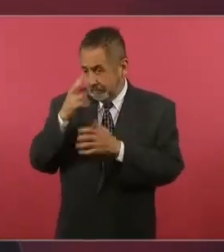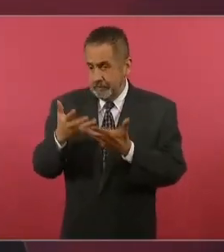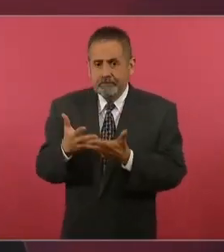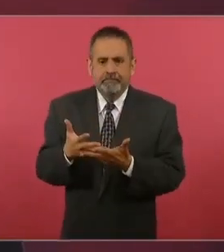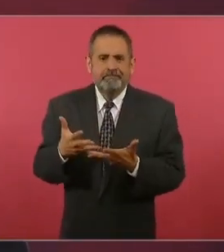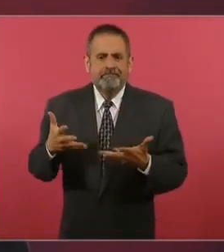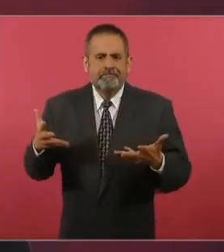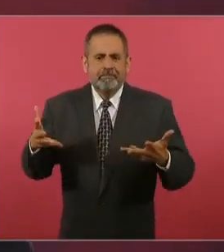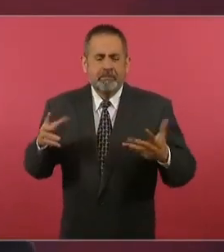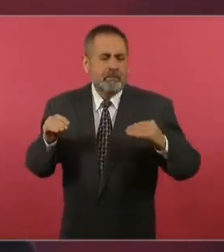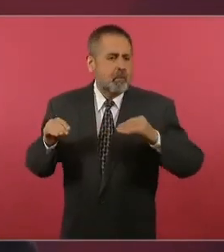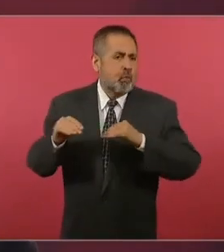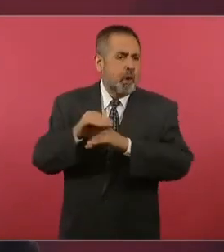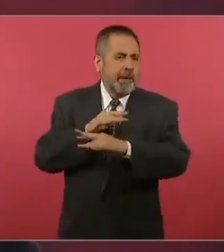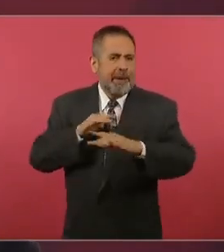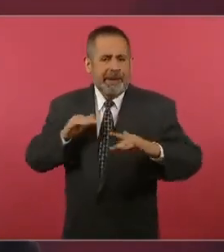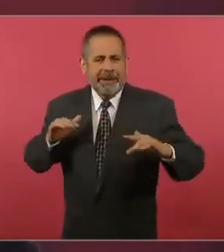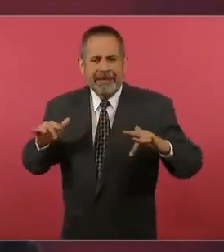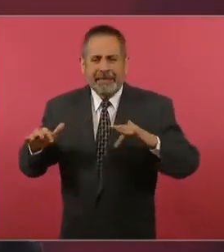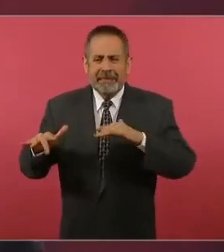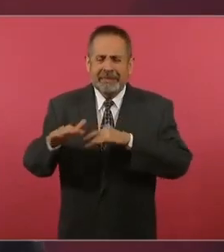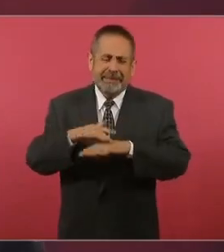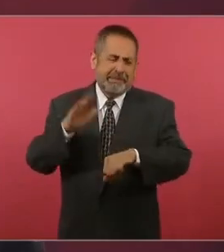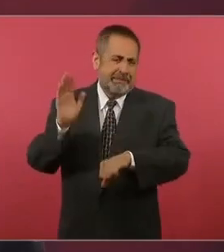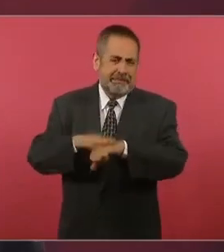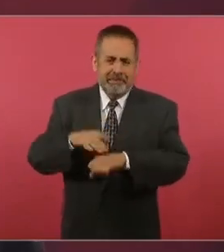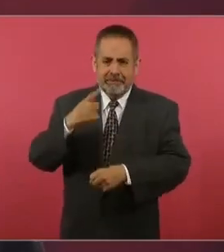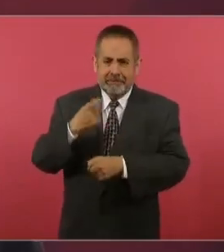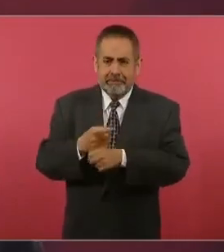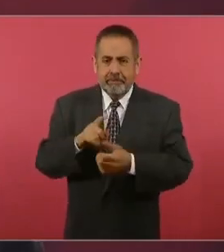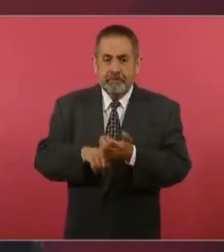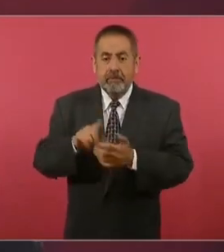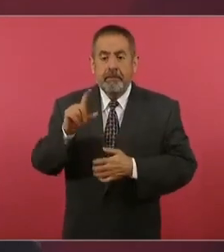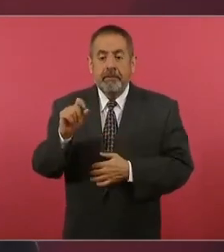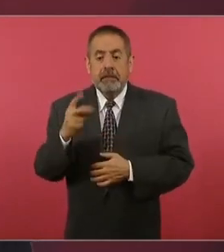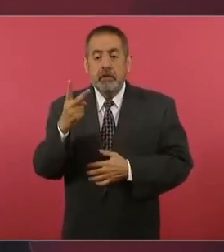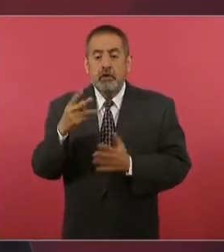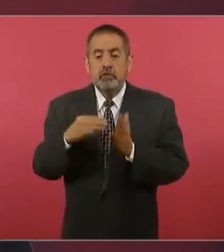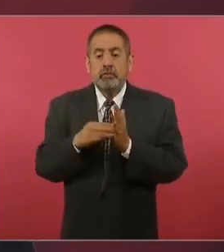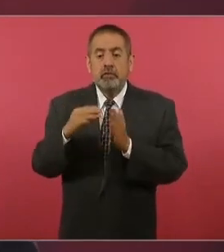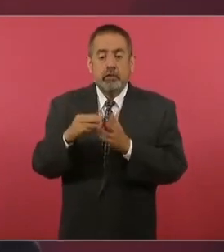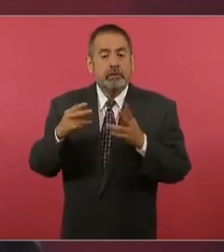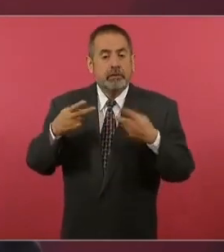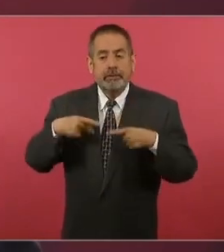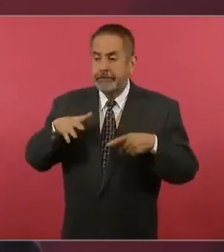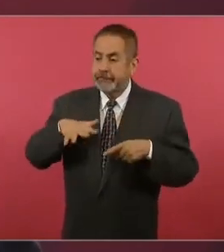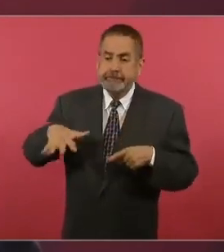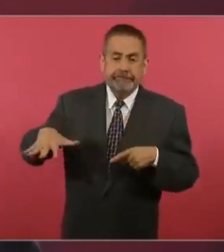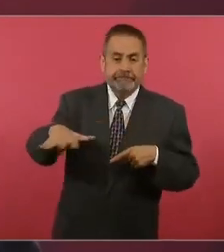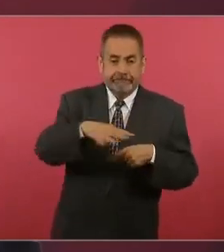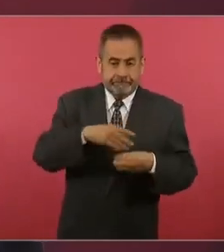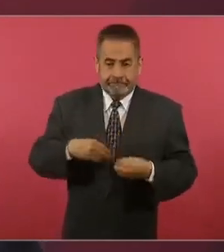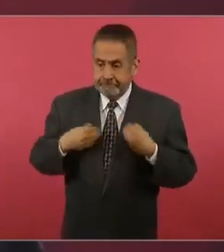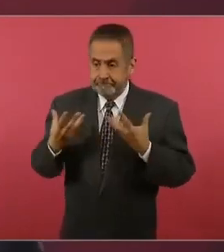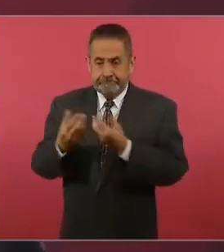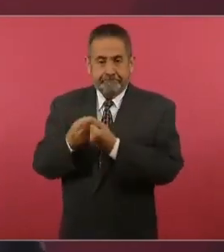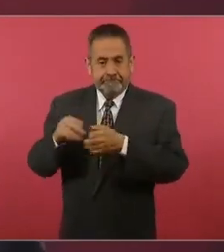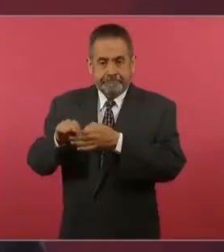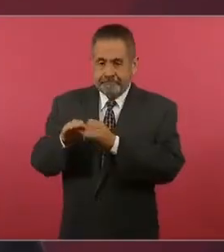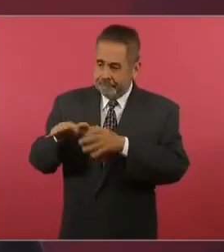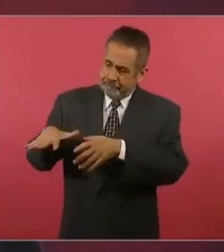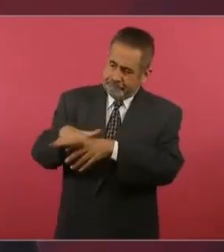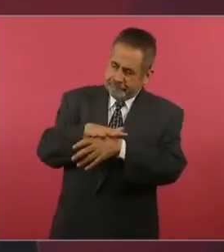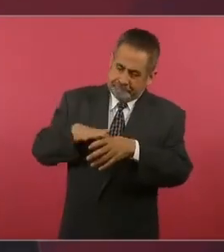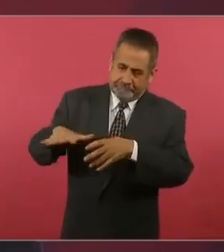con más movilidad que hay en todo el país, ¿no? Se estiman cerca de 22 millones de habitantes en lo que es la zona metropolitana, el centro del